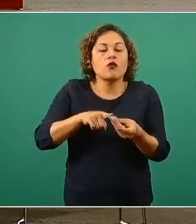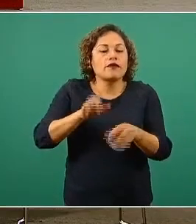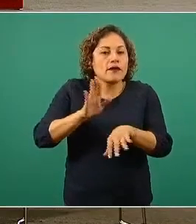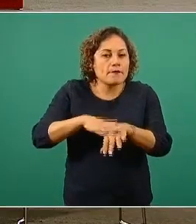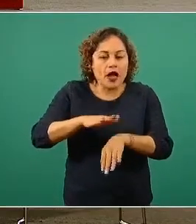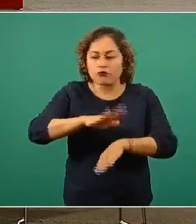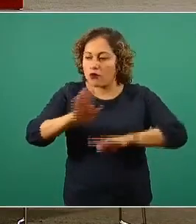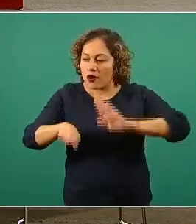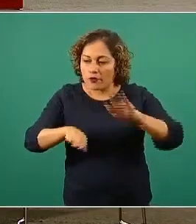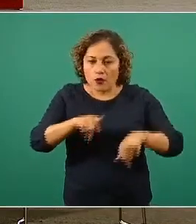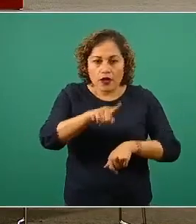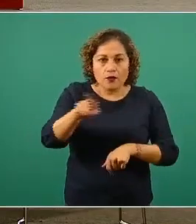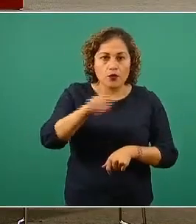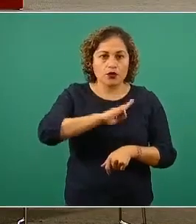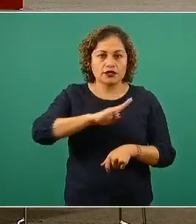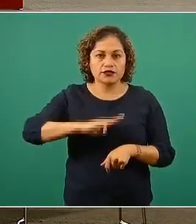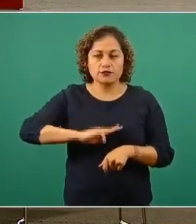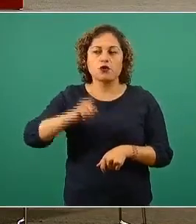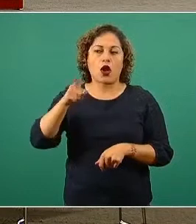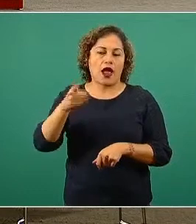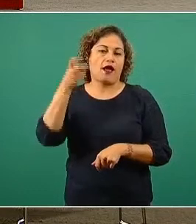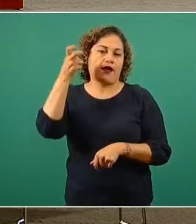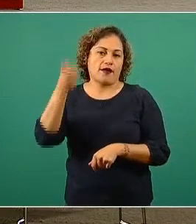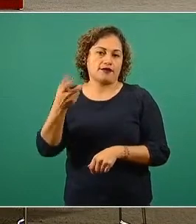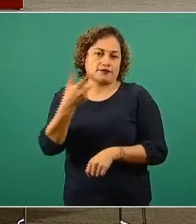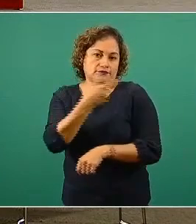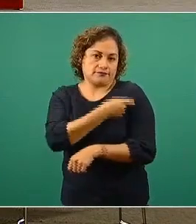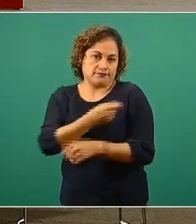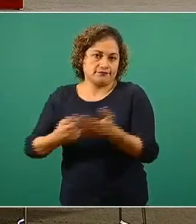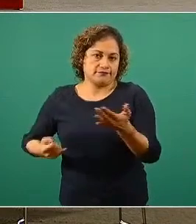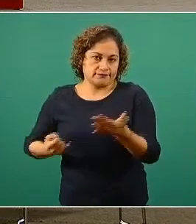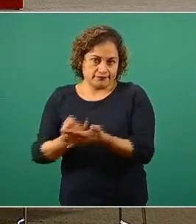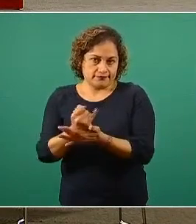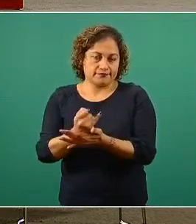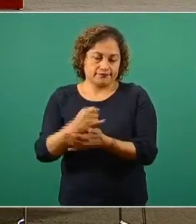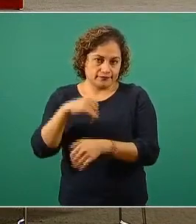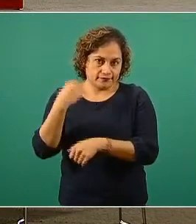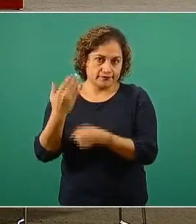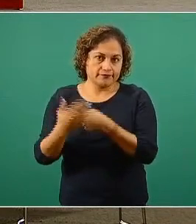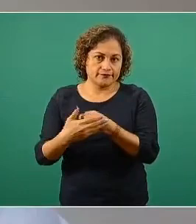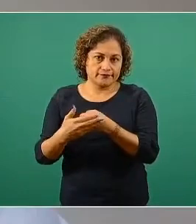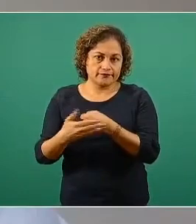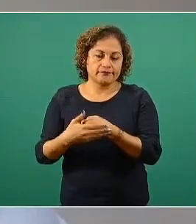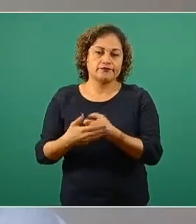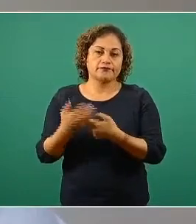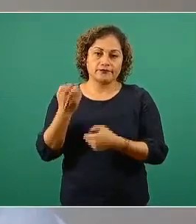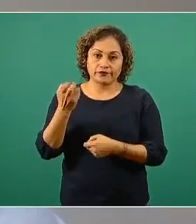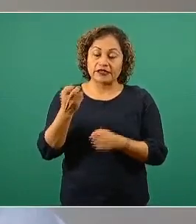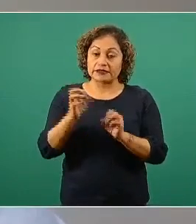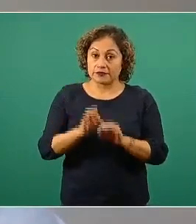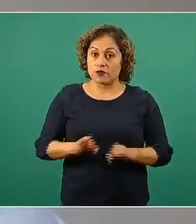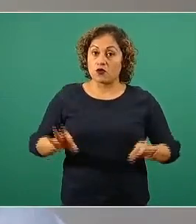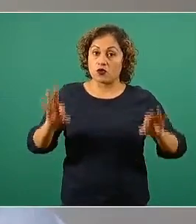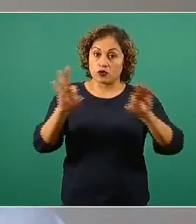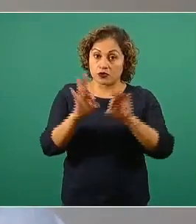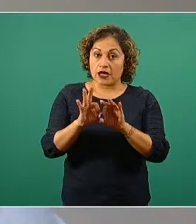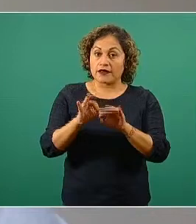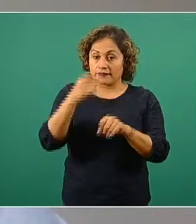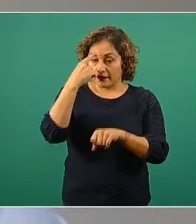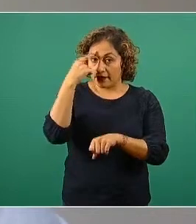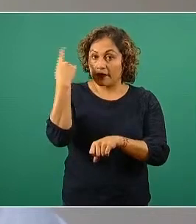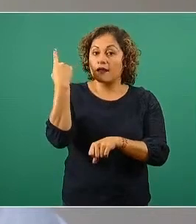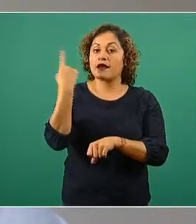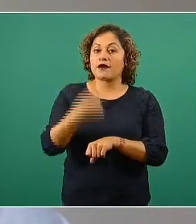estuviera ocurriendo tasas de mortalidad y de letalidad importantes para la